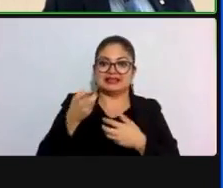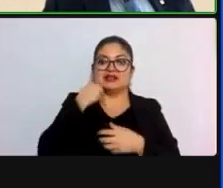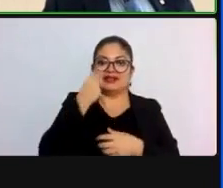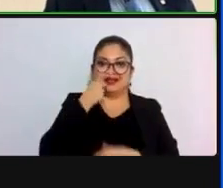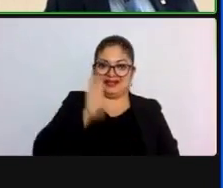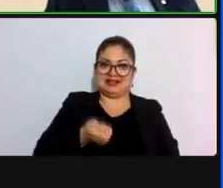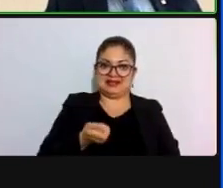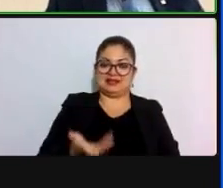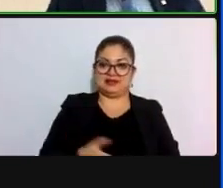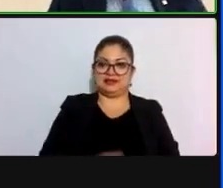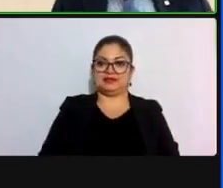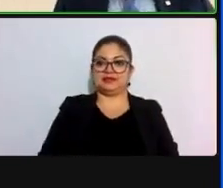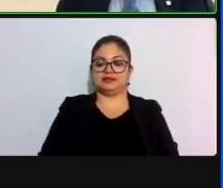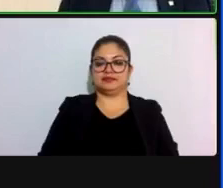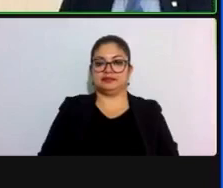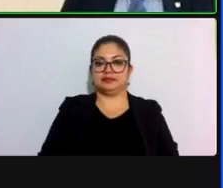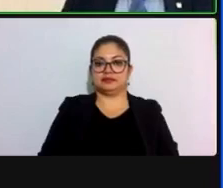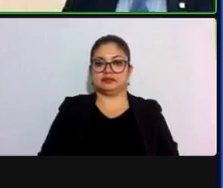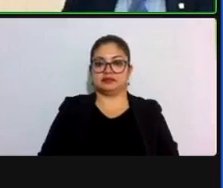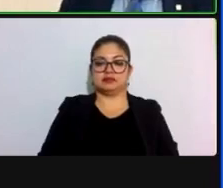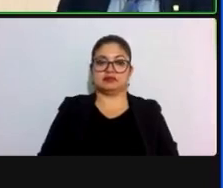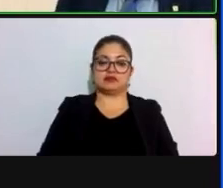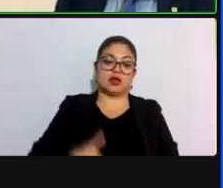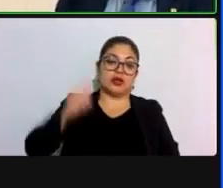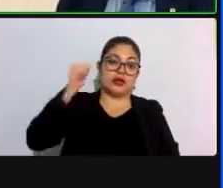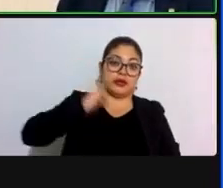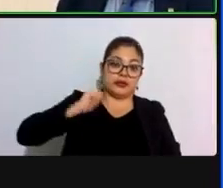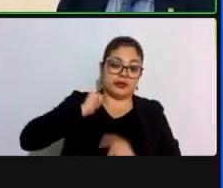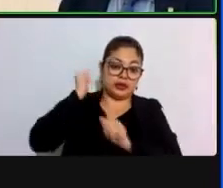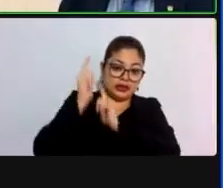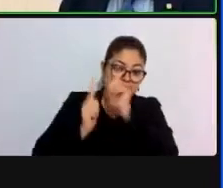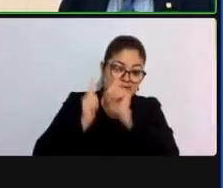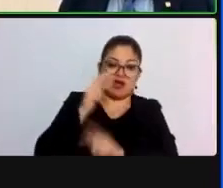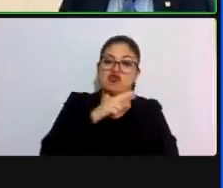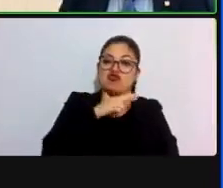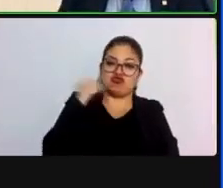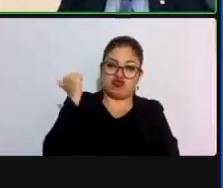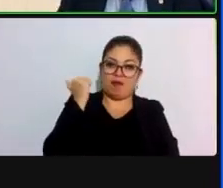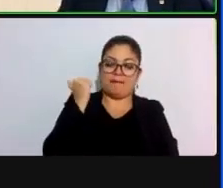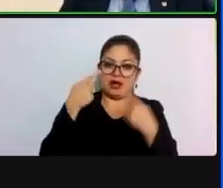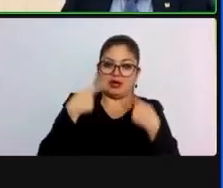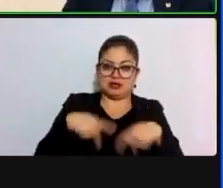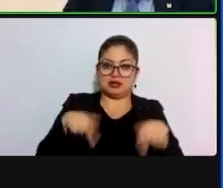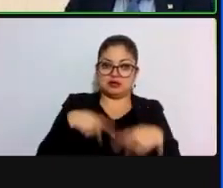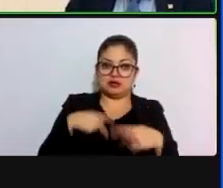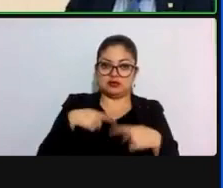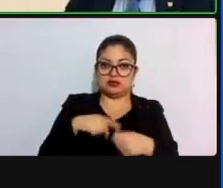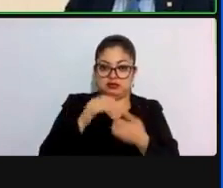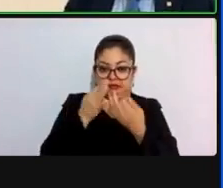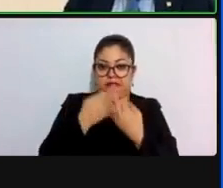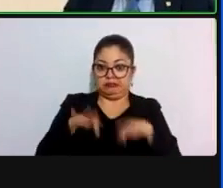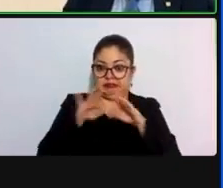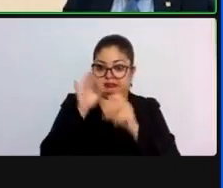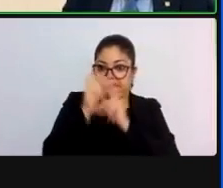Desde los griegos, los romanos, el deporte fue muy importante y fue poco a poco manifestándose en algo que